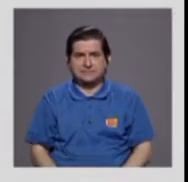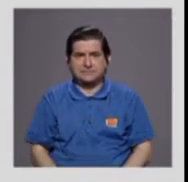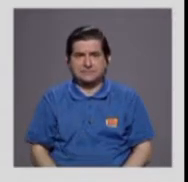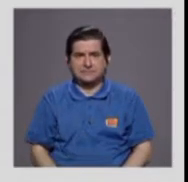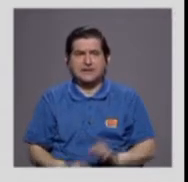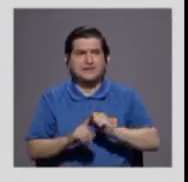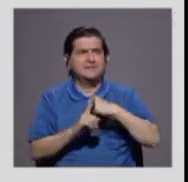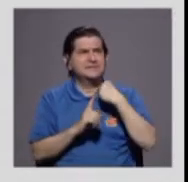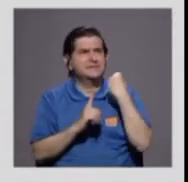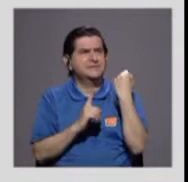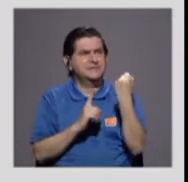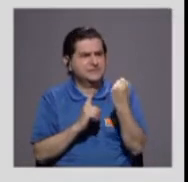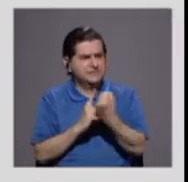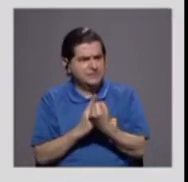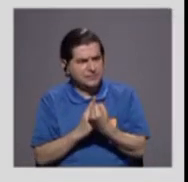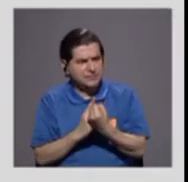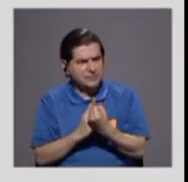mucho